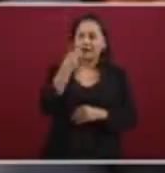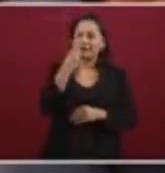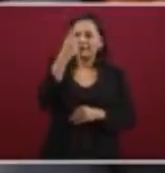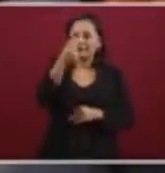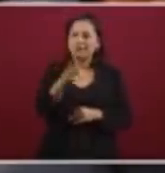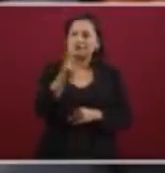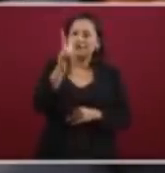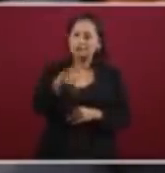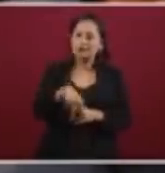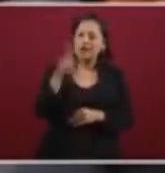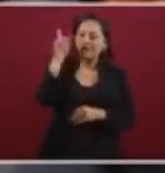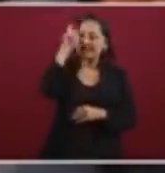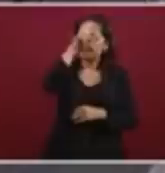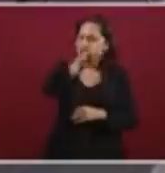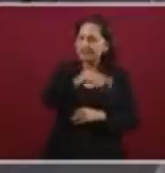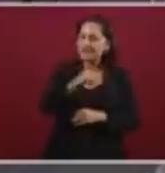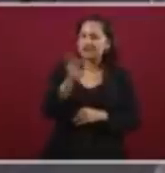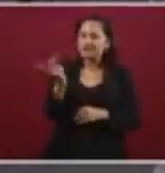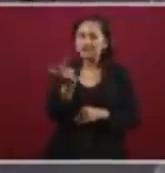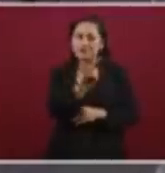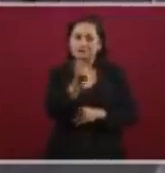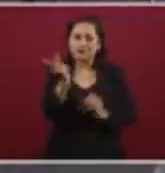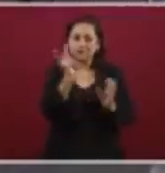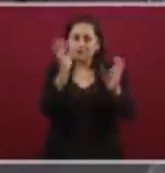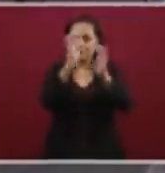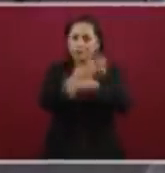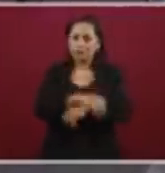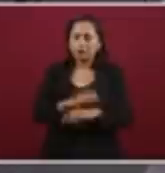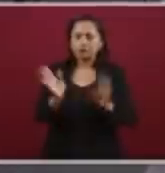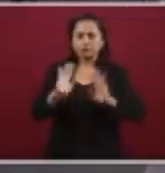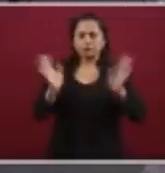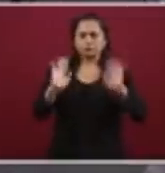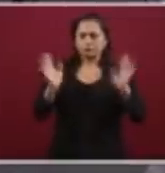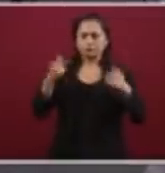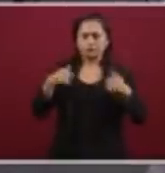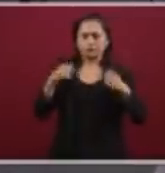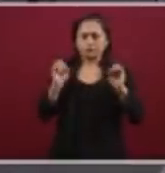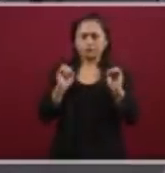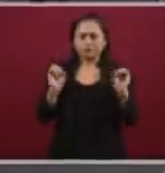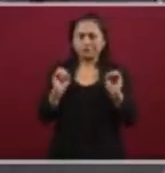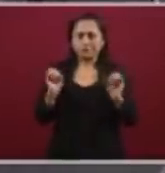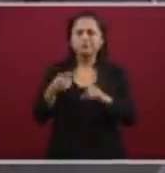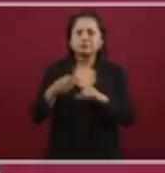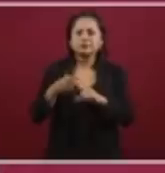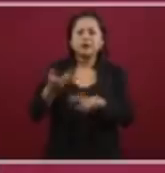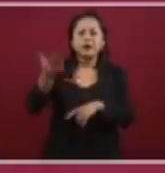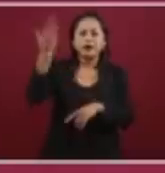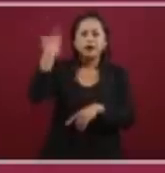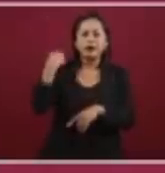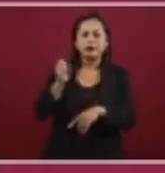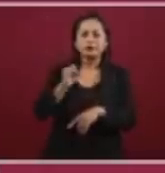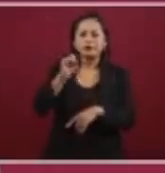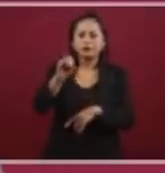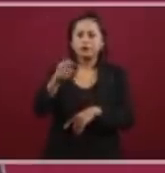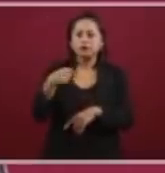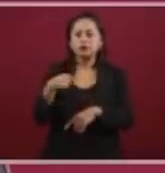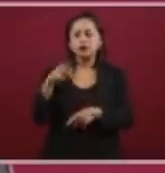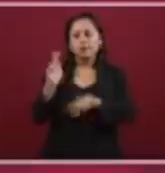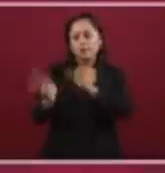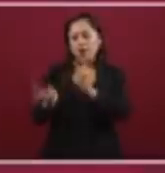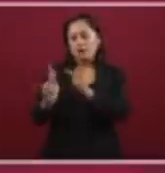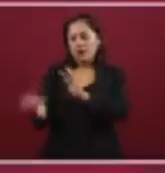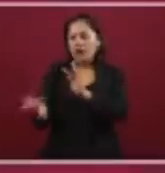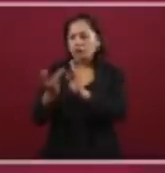ser que él fueran uno de los lo noble que éste sabe si éste tuve comunicación con él pero no